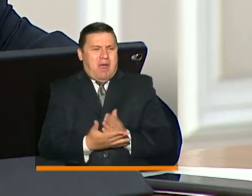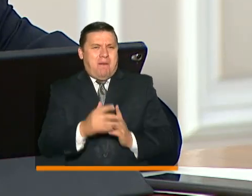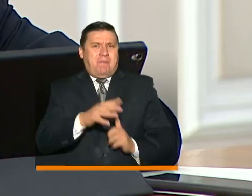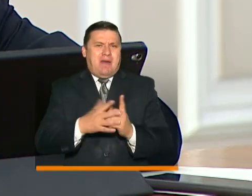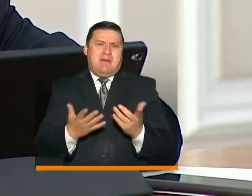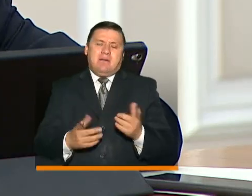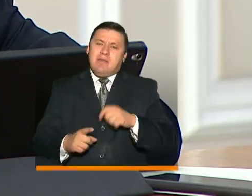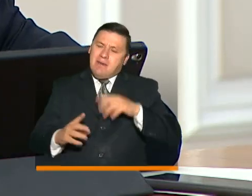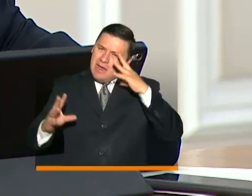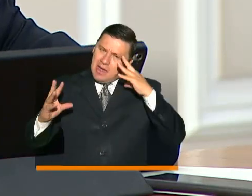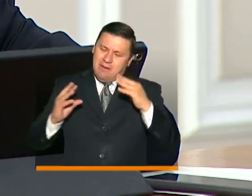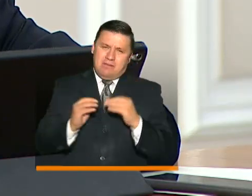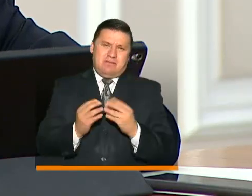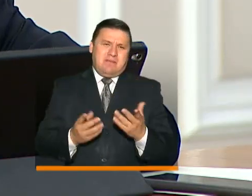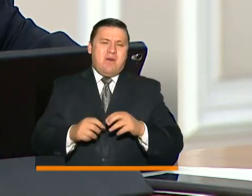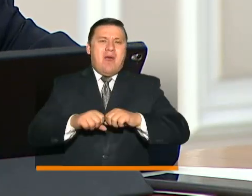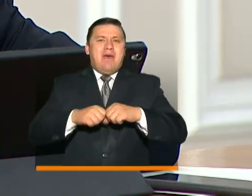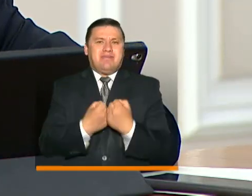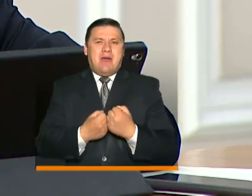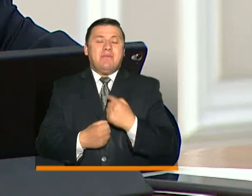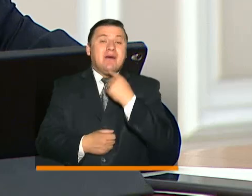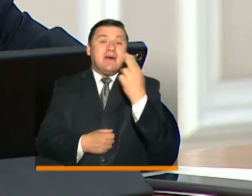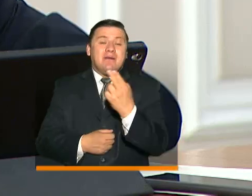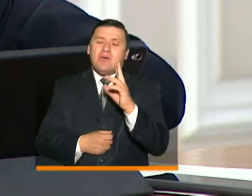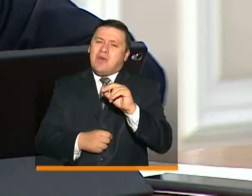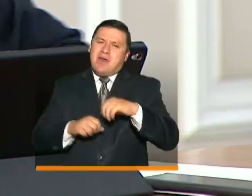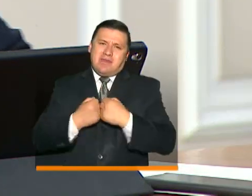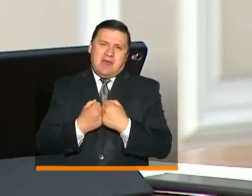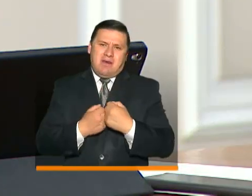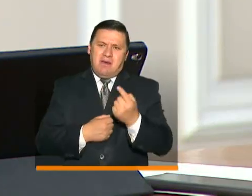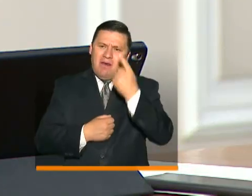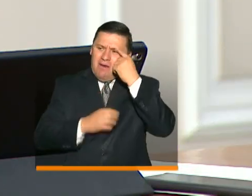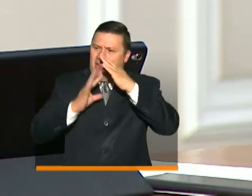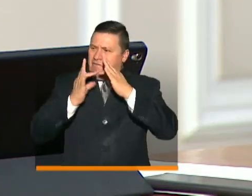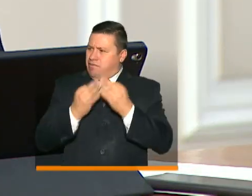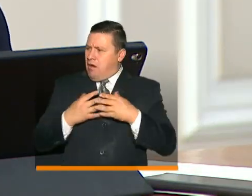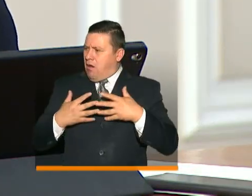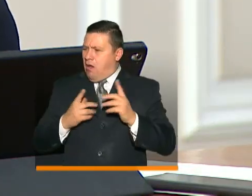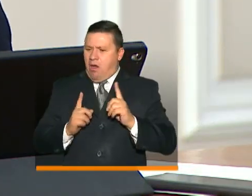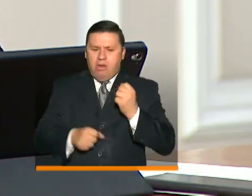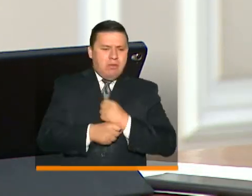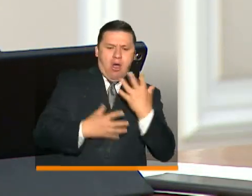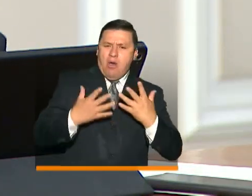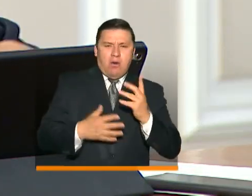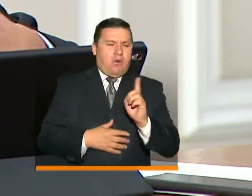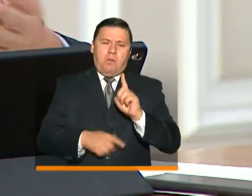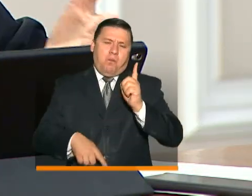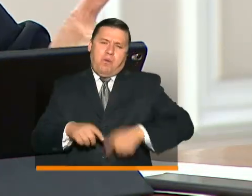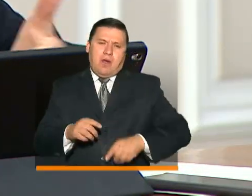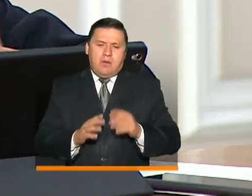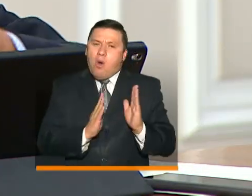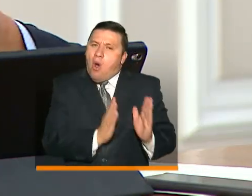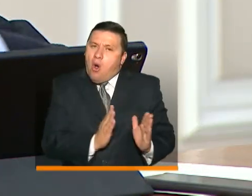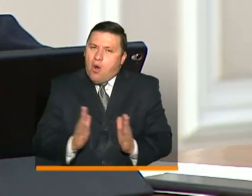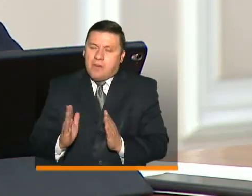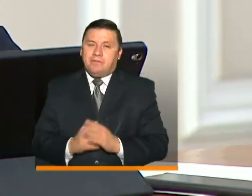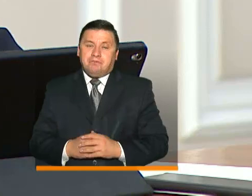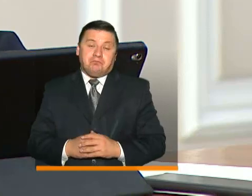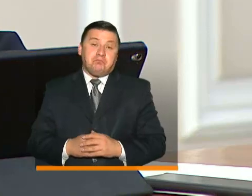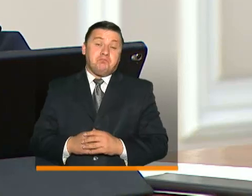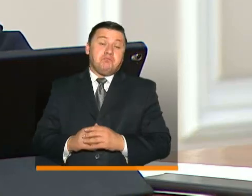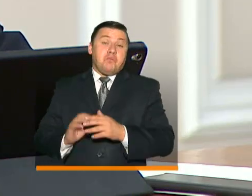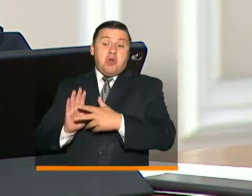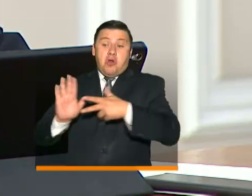sea acorde y no dañe, repito, todo el concepto de familia que debemos hacer en ese sentido. De acuerdo a la